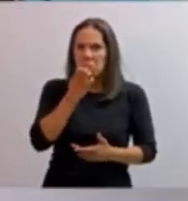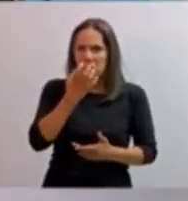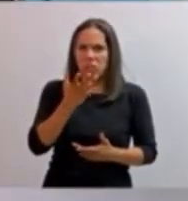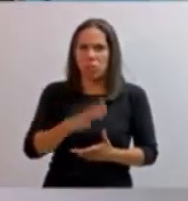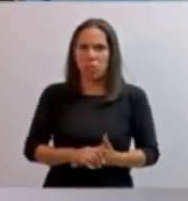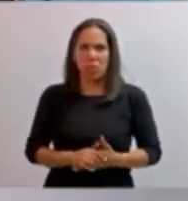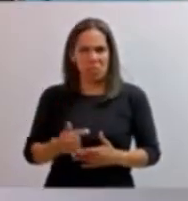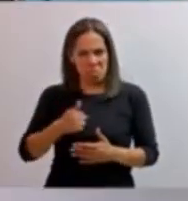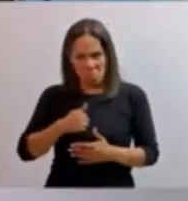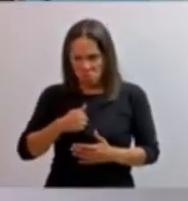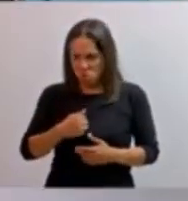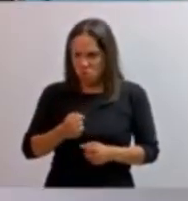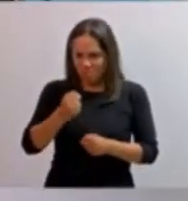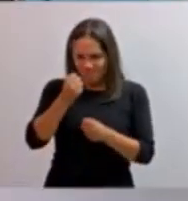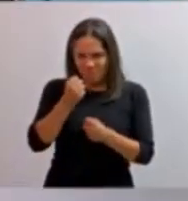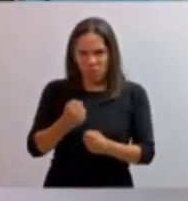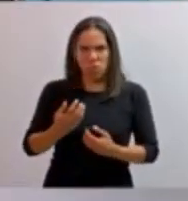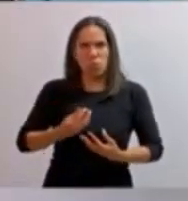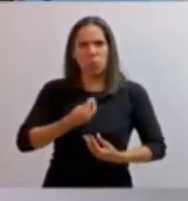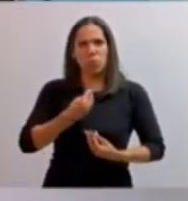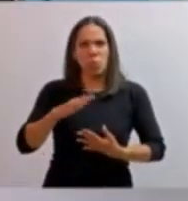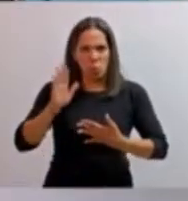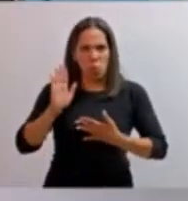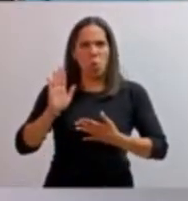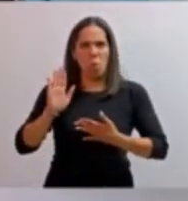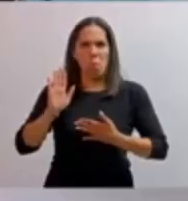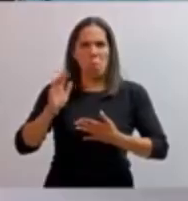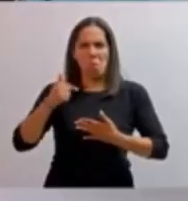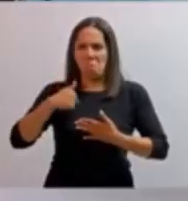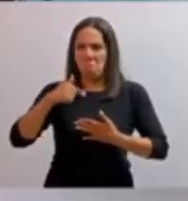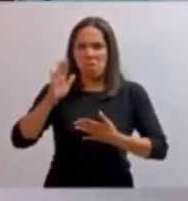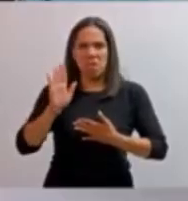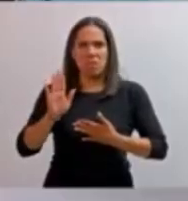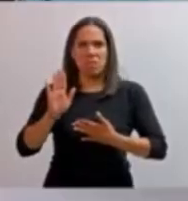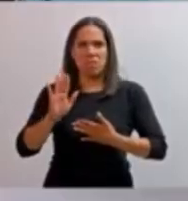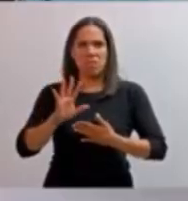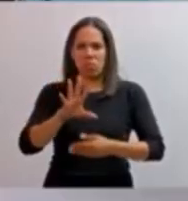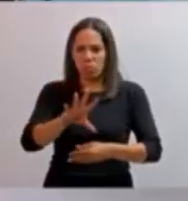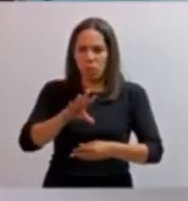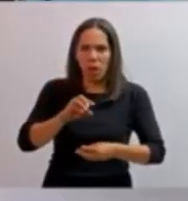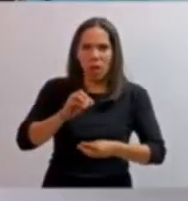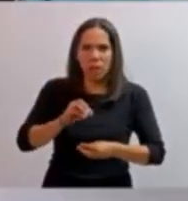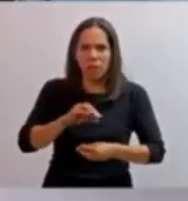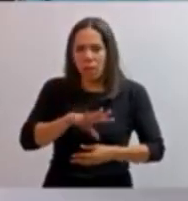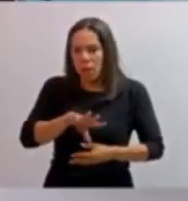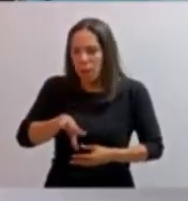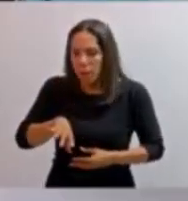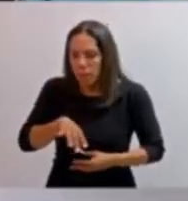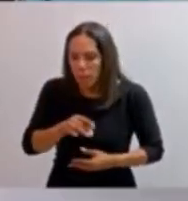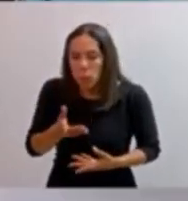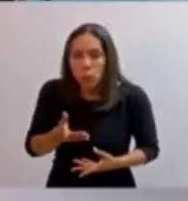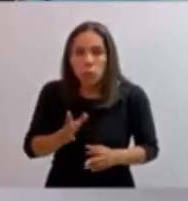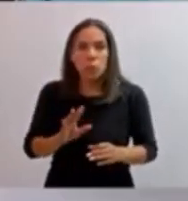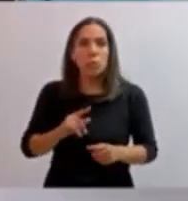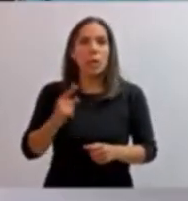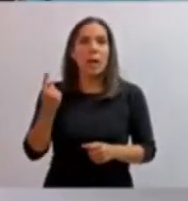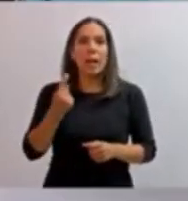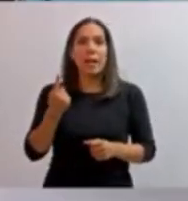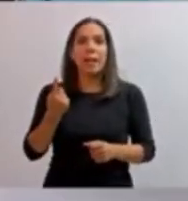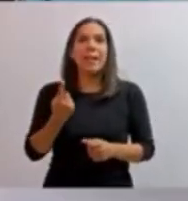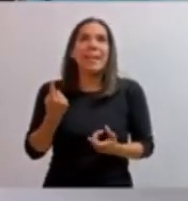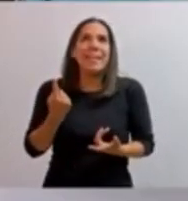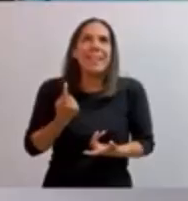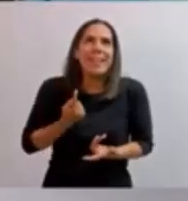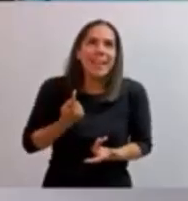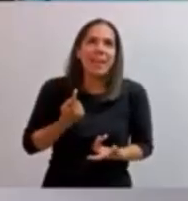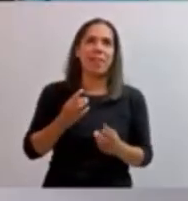esa responsabilidad de asumirla, comprometerme y buscar qué requiero para poder